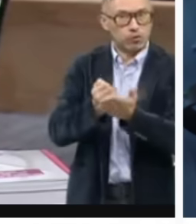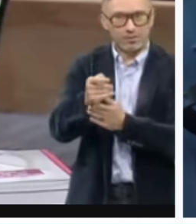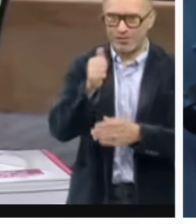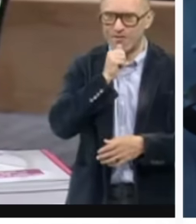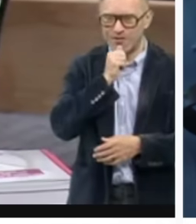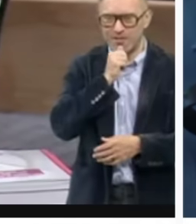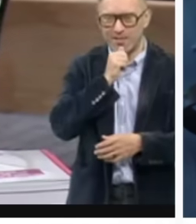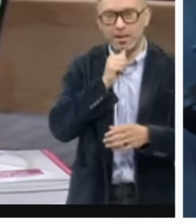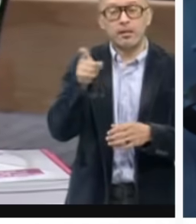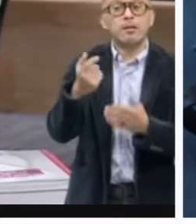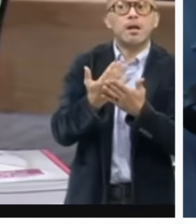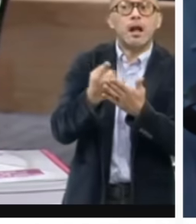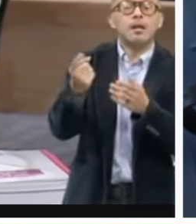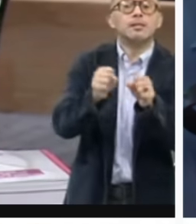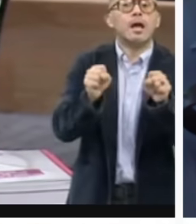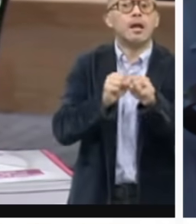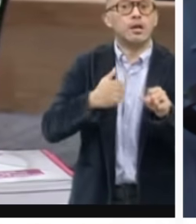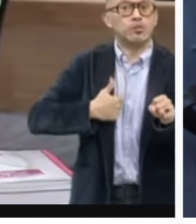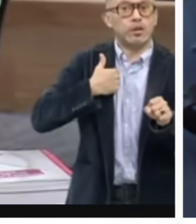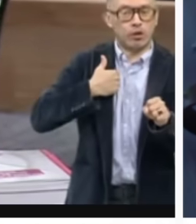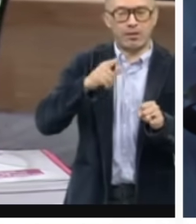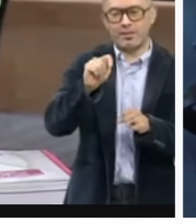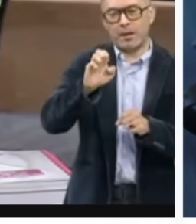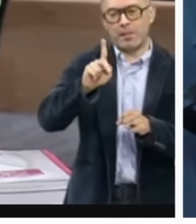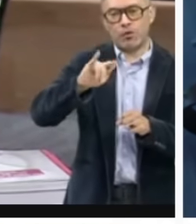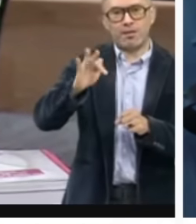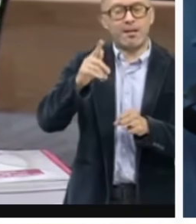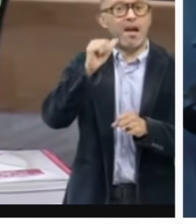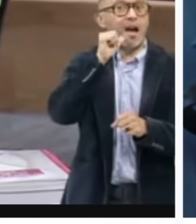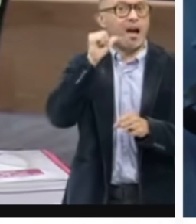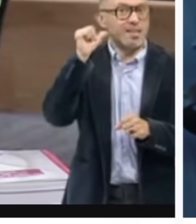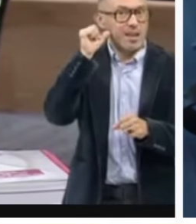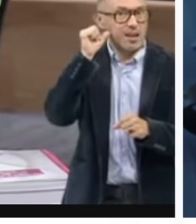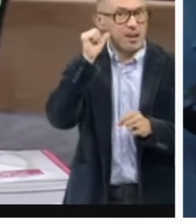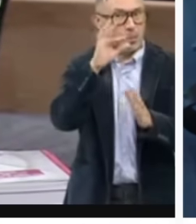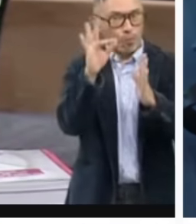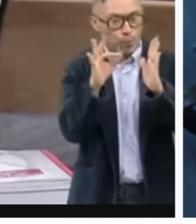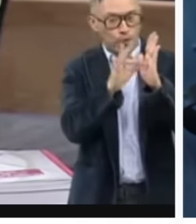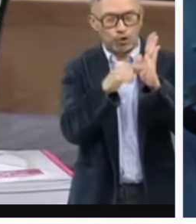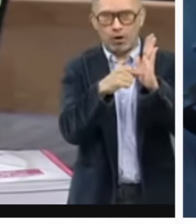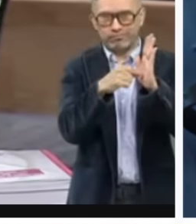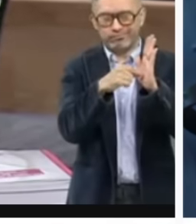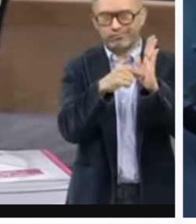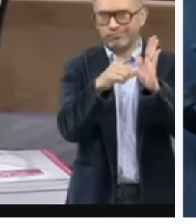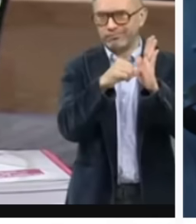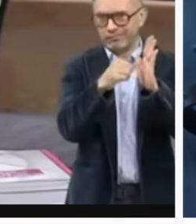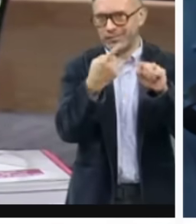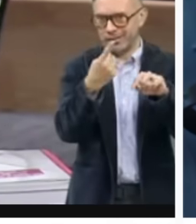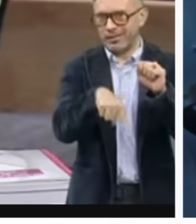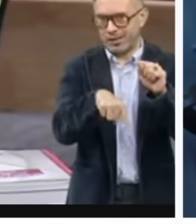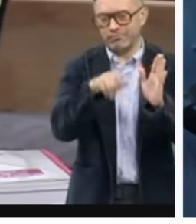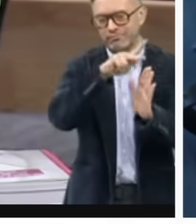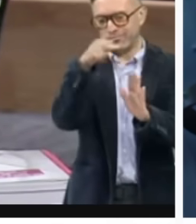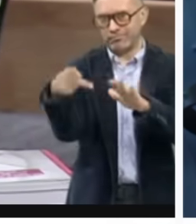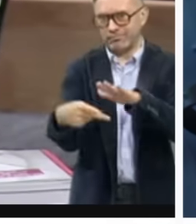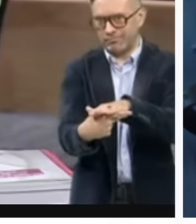tema de la Sala Superior del Tribunal, que ayer mismo pues bajó el punto que tenía que resolverse. Hoy lo que creo que debe de estar claro